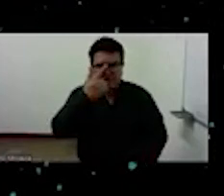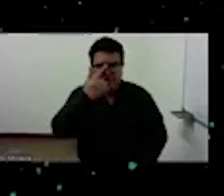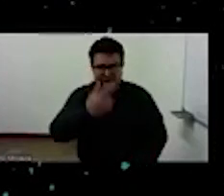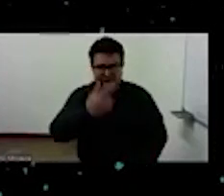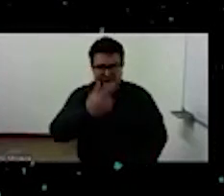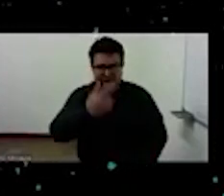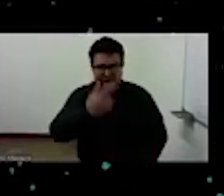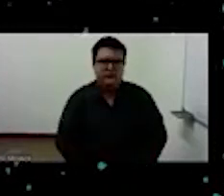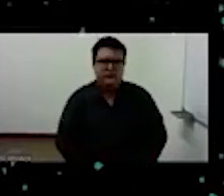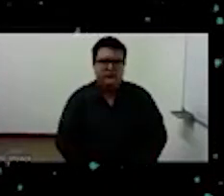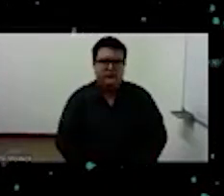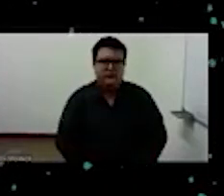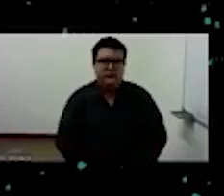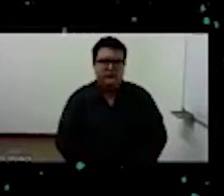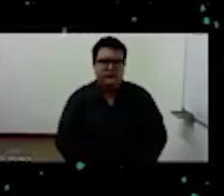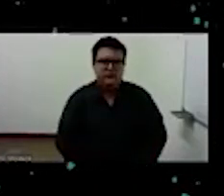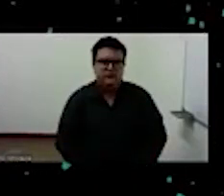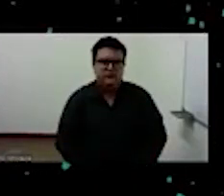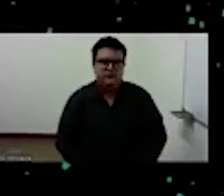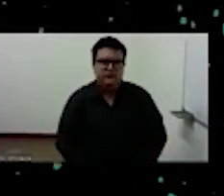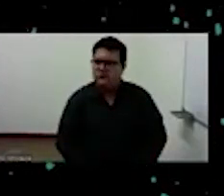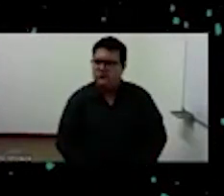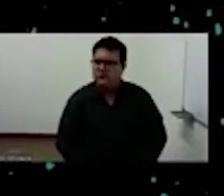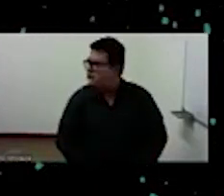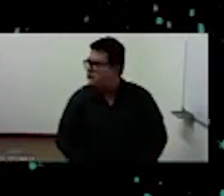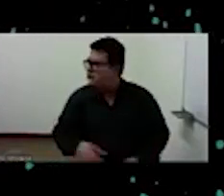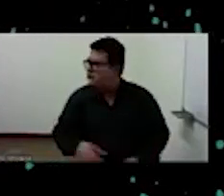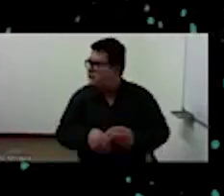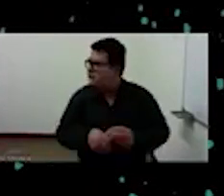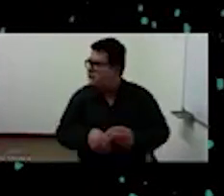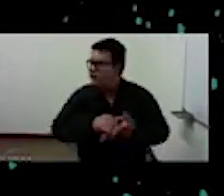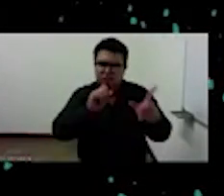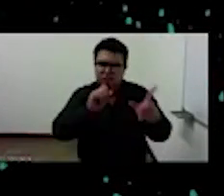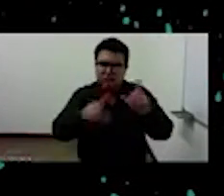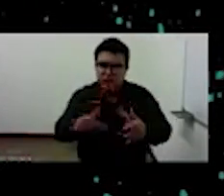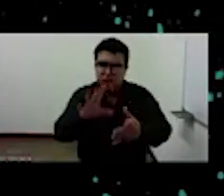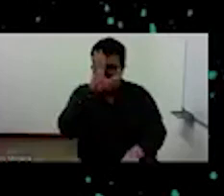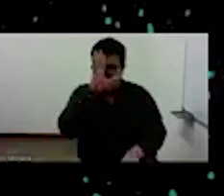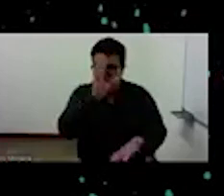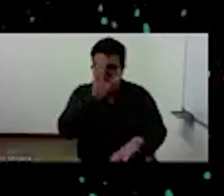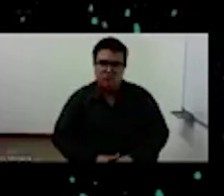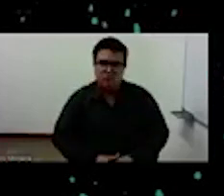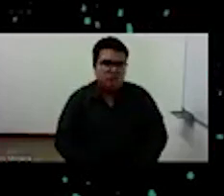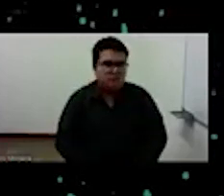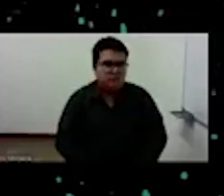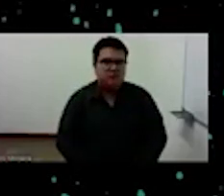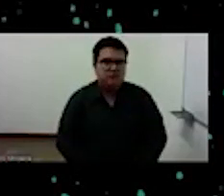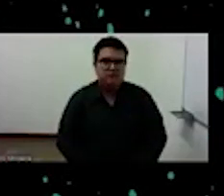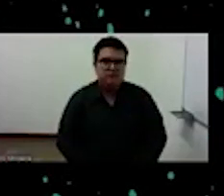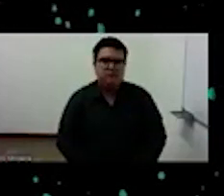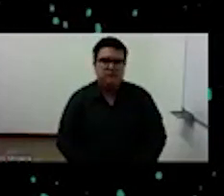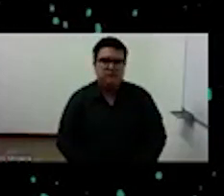No sé qué personas más tengan alguna pregunta o algún comentario.